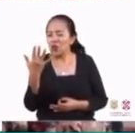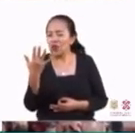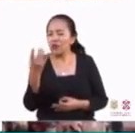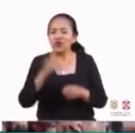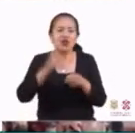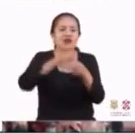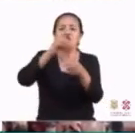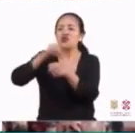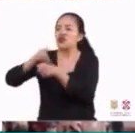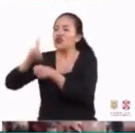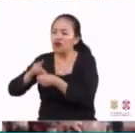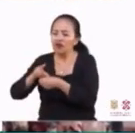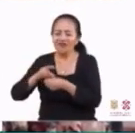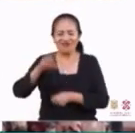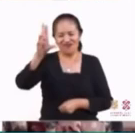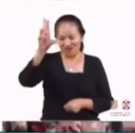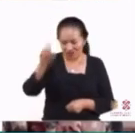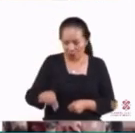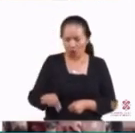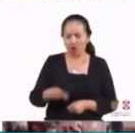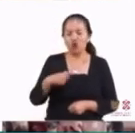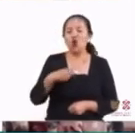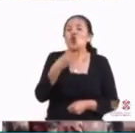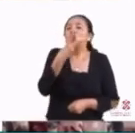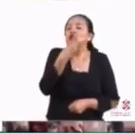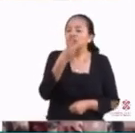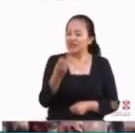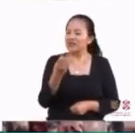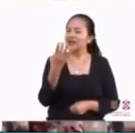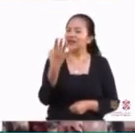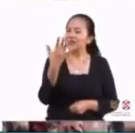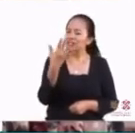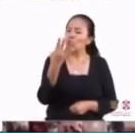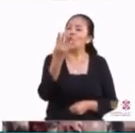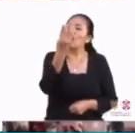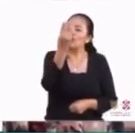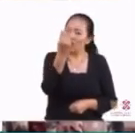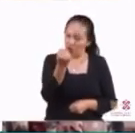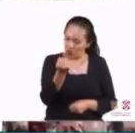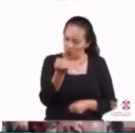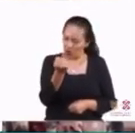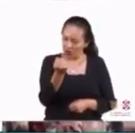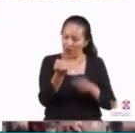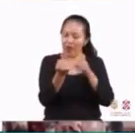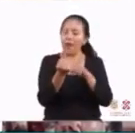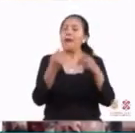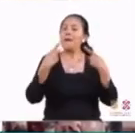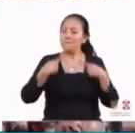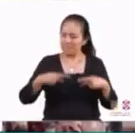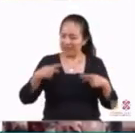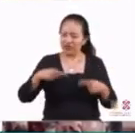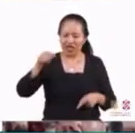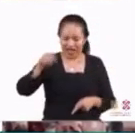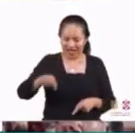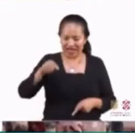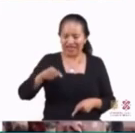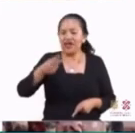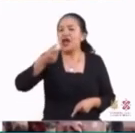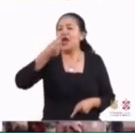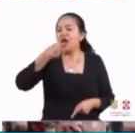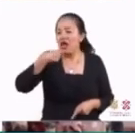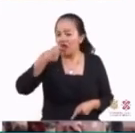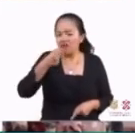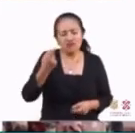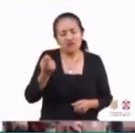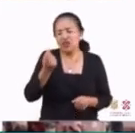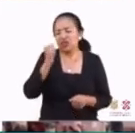ilegal. Entonces, no, es 259 personas que están reconocidas que utilizan fentanilo durante todo el